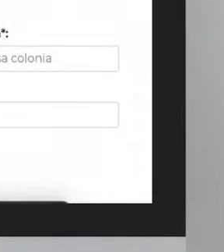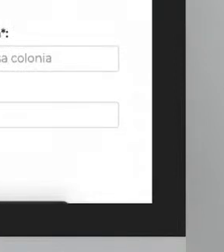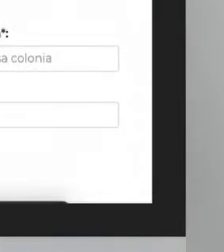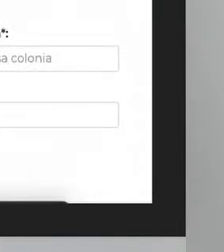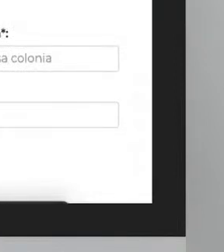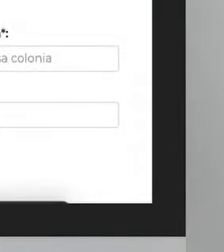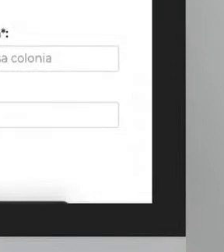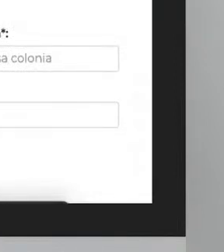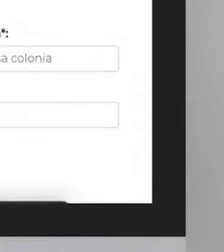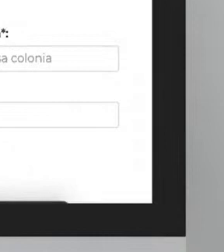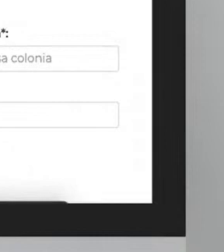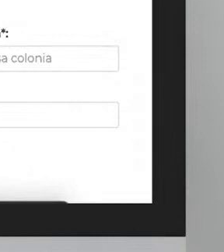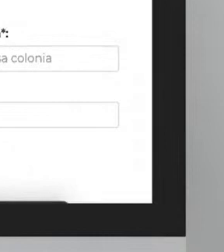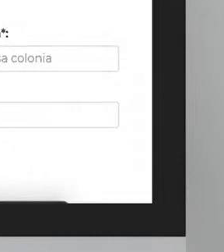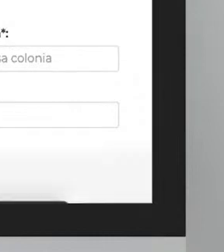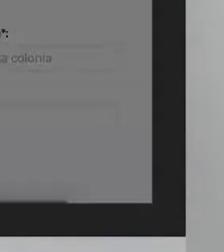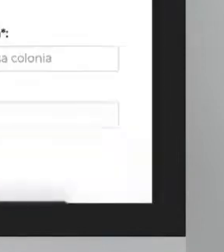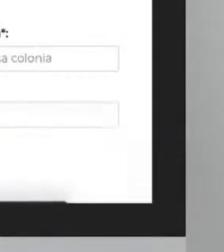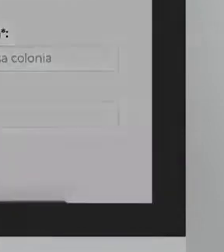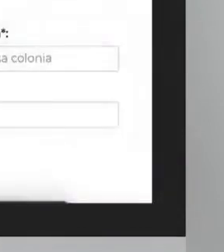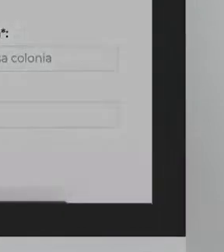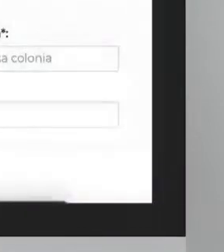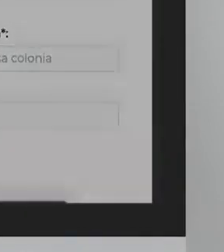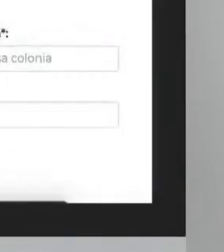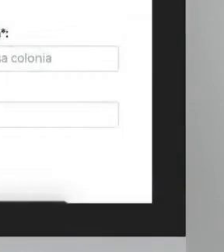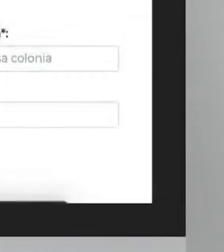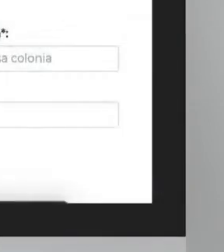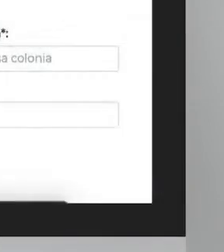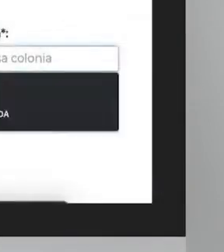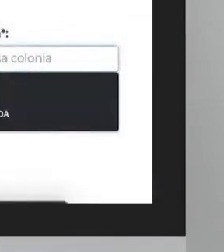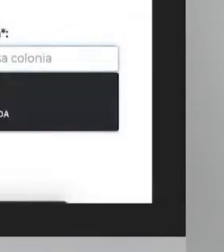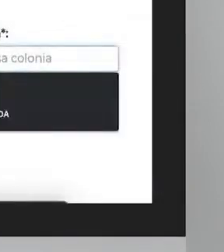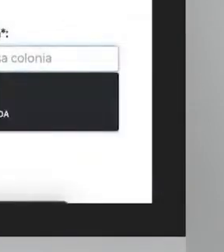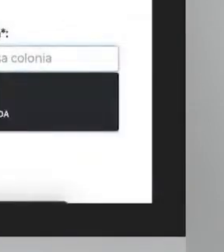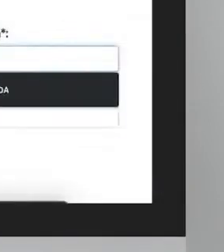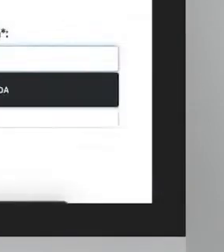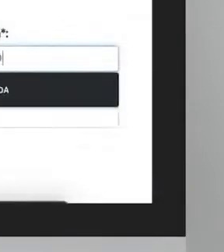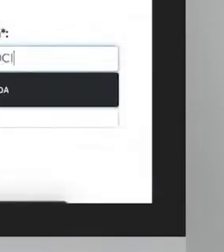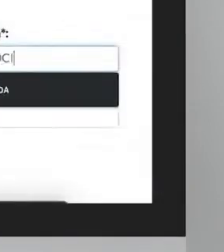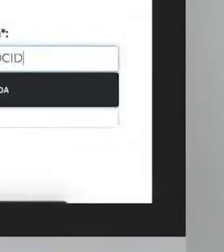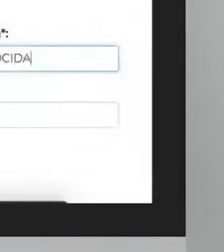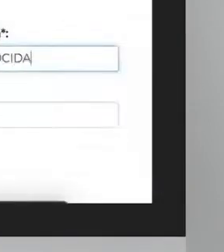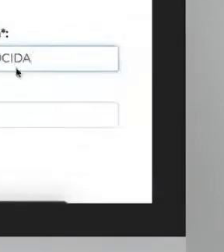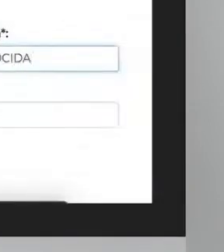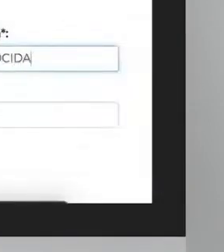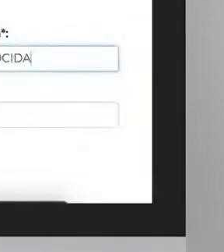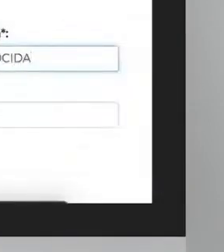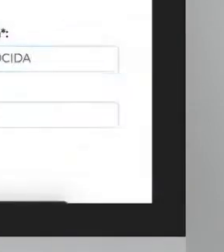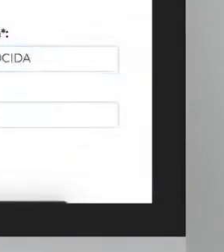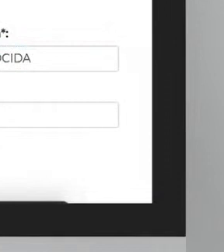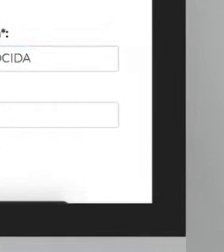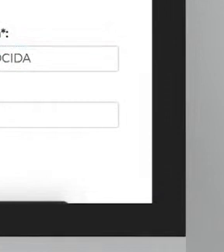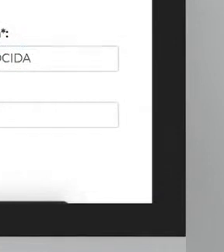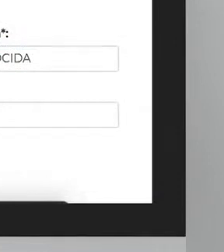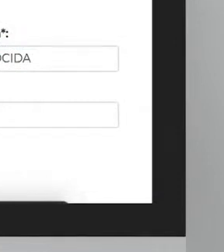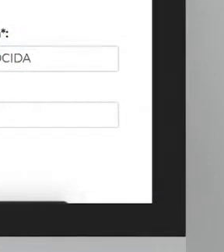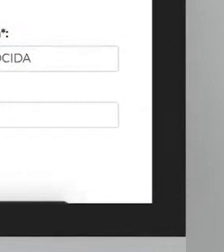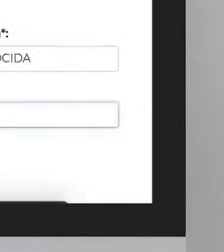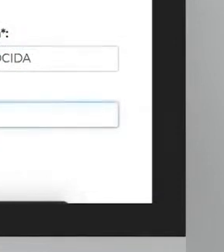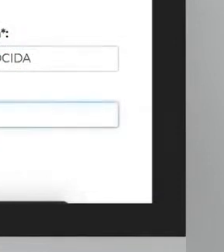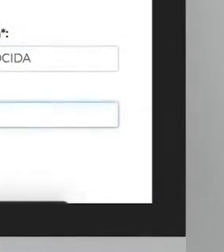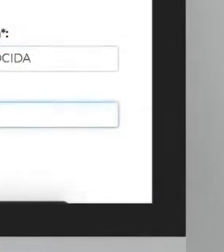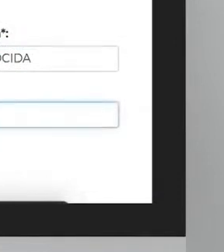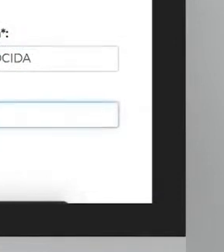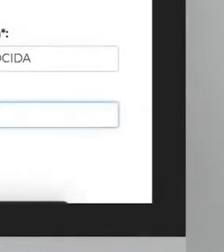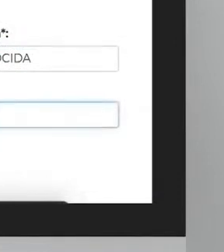mes. Finalmente, ingresa tus datos residenciales, código postal, colonia, número exterior e